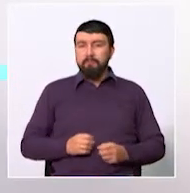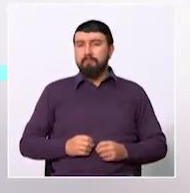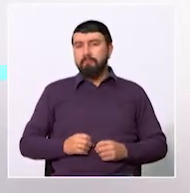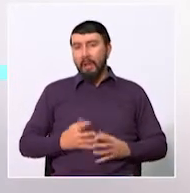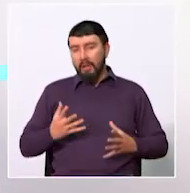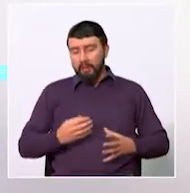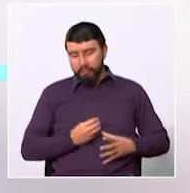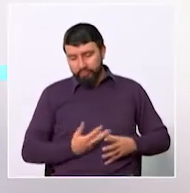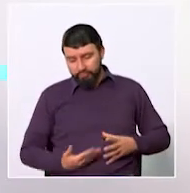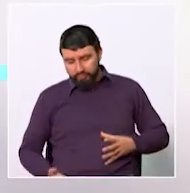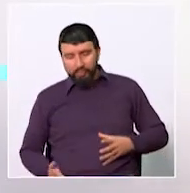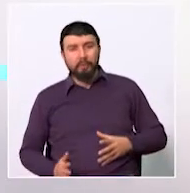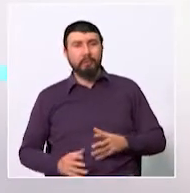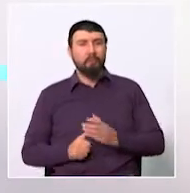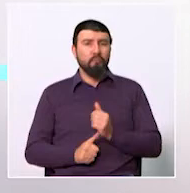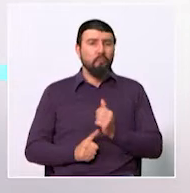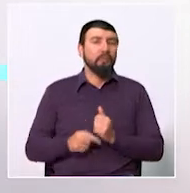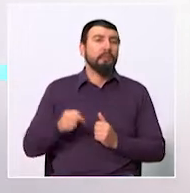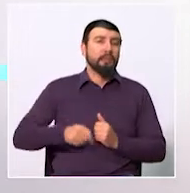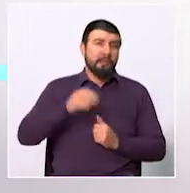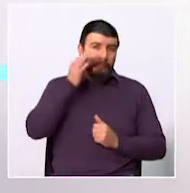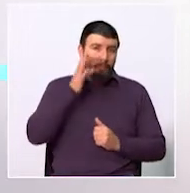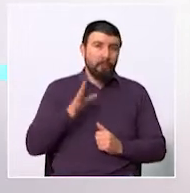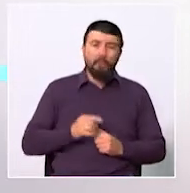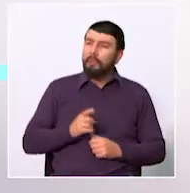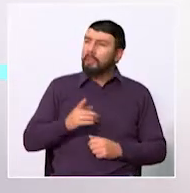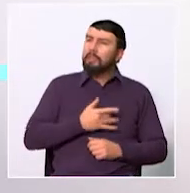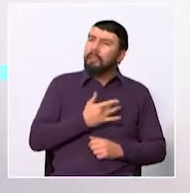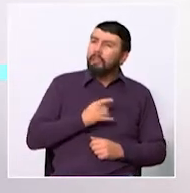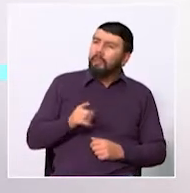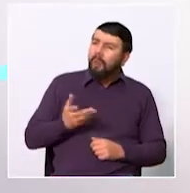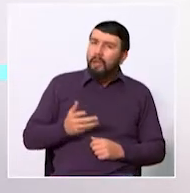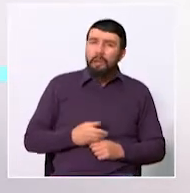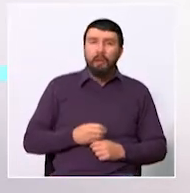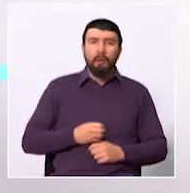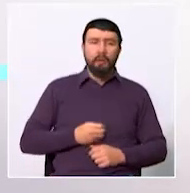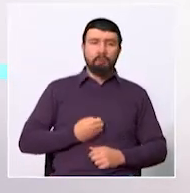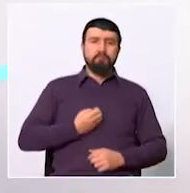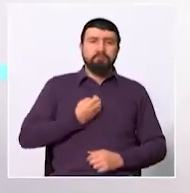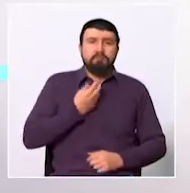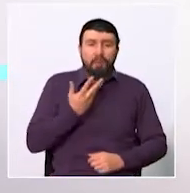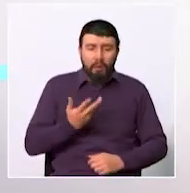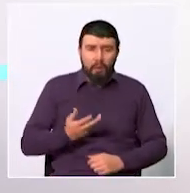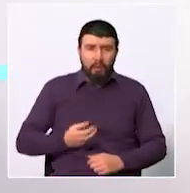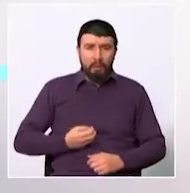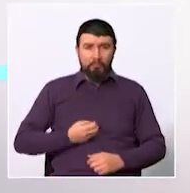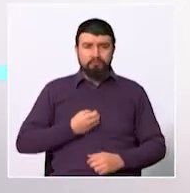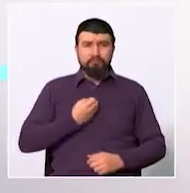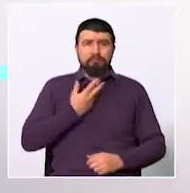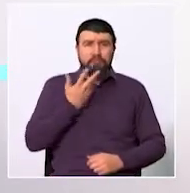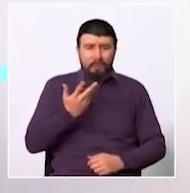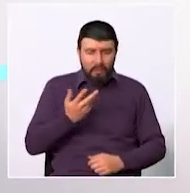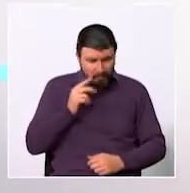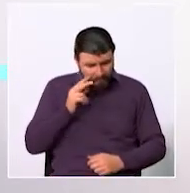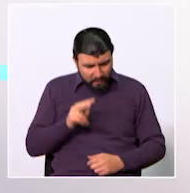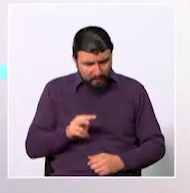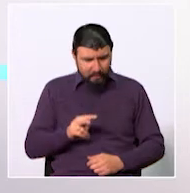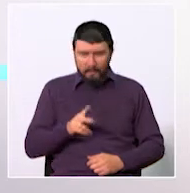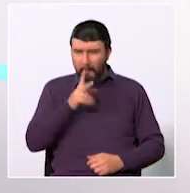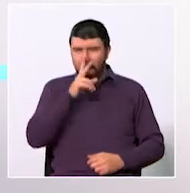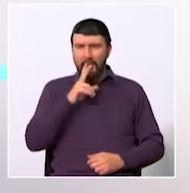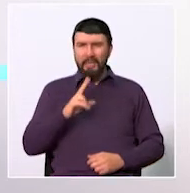perforar el síntoma es vómito fecal hoy de el vómito como con materia fecal